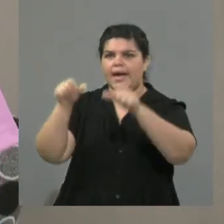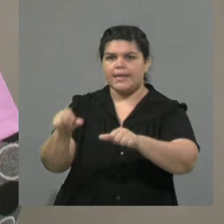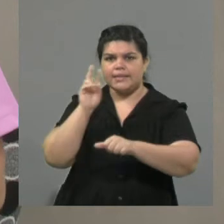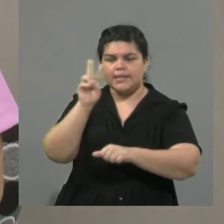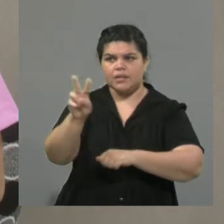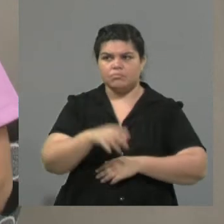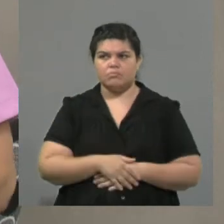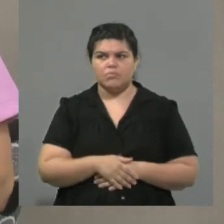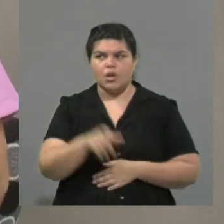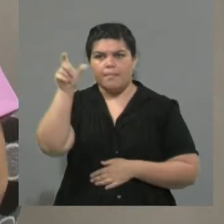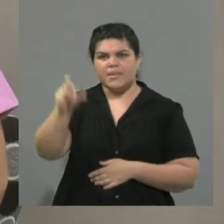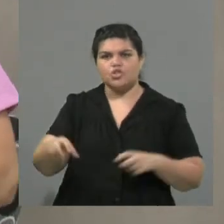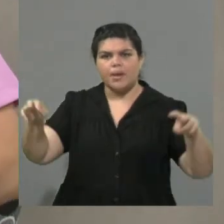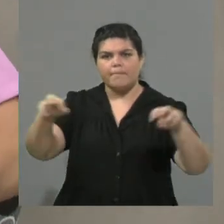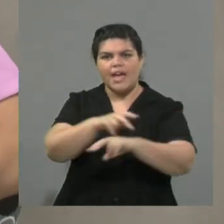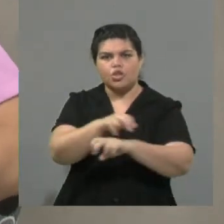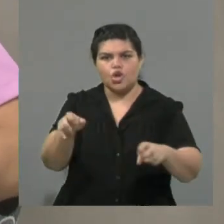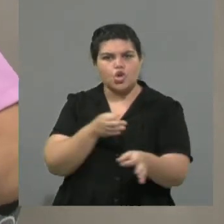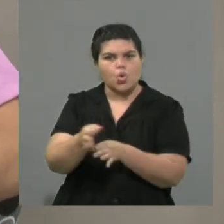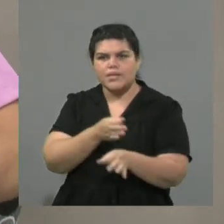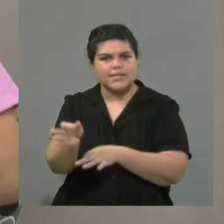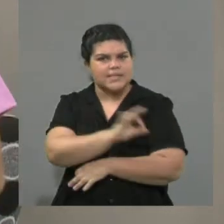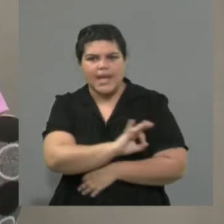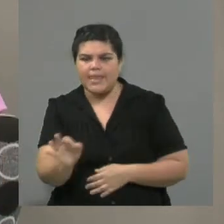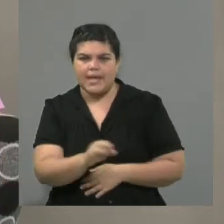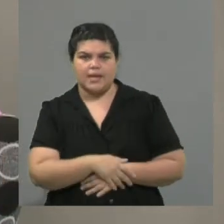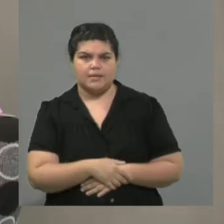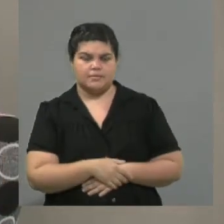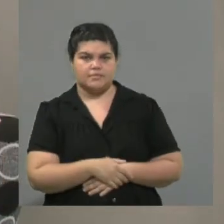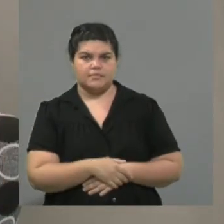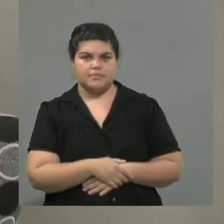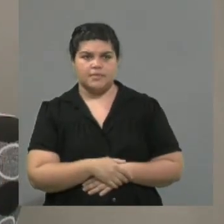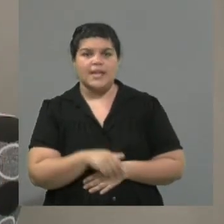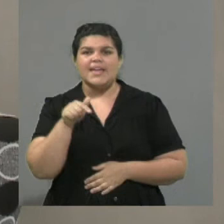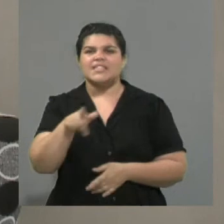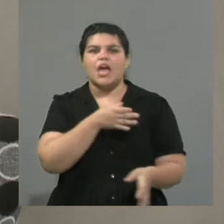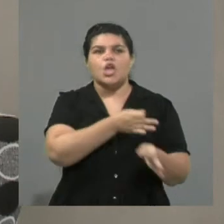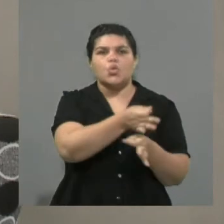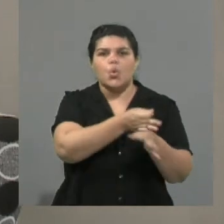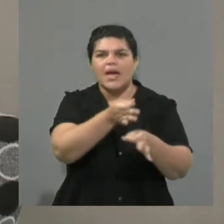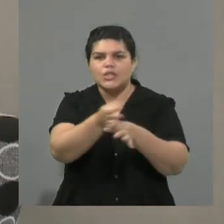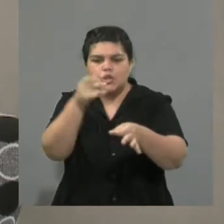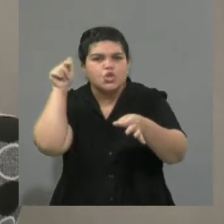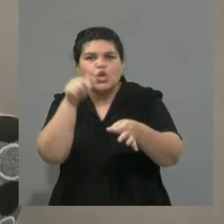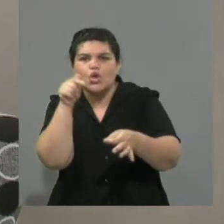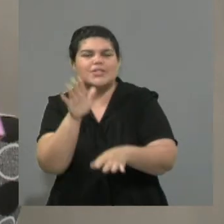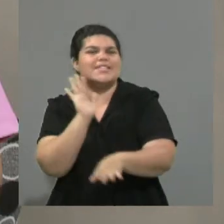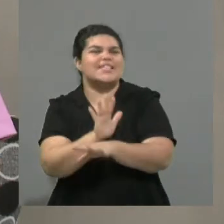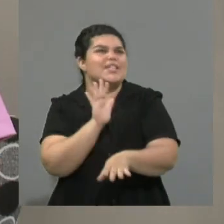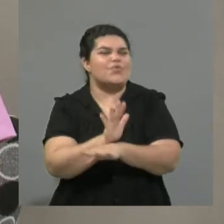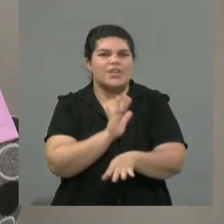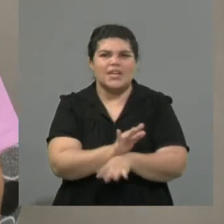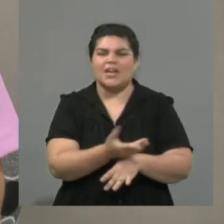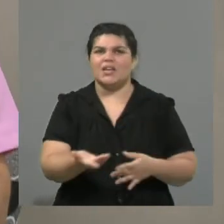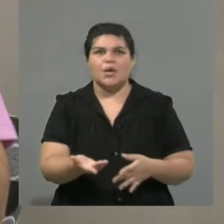peatón no se lo educa. Digo, y está esa sensación de que esa educación es absolutamente efímera, mínima